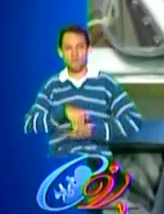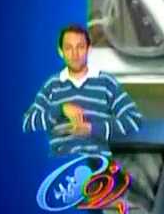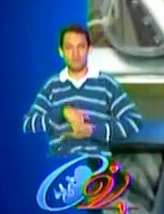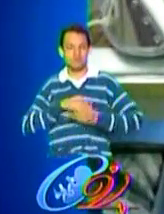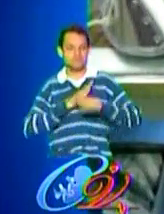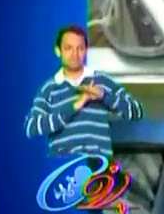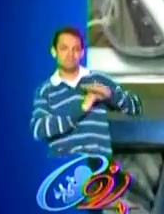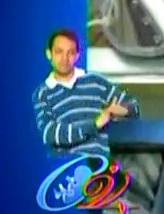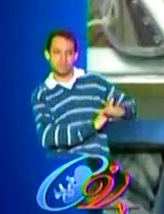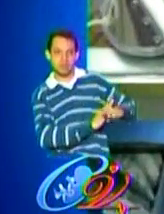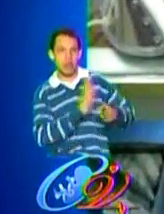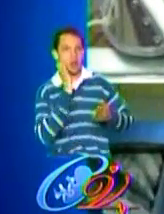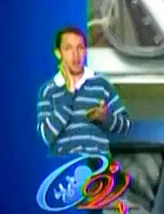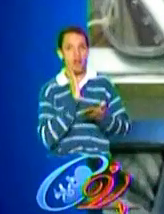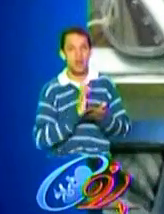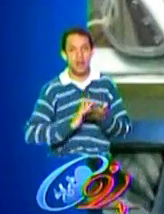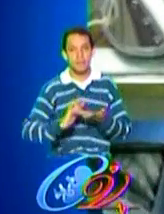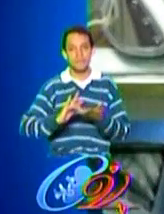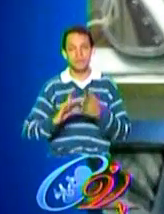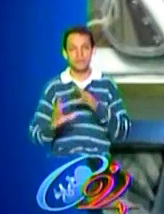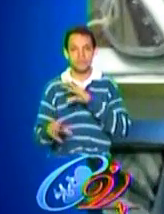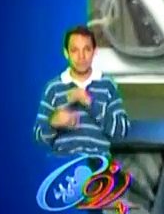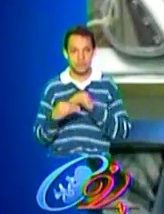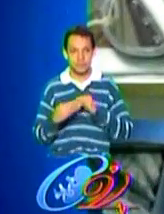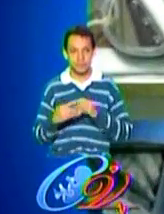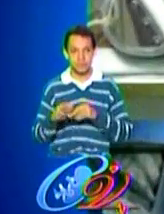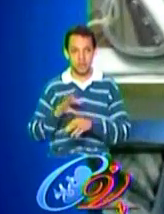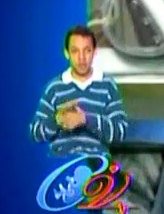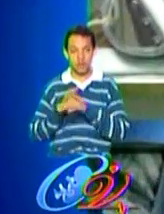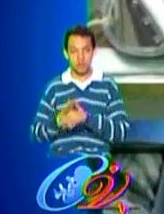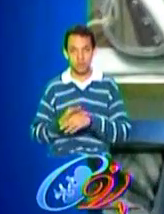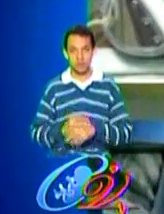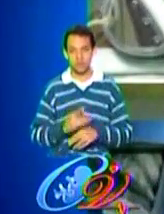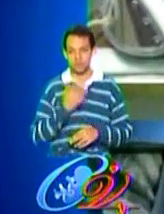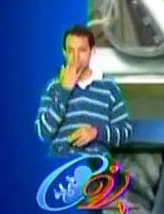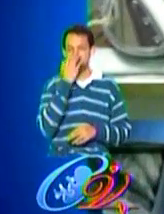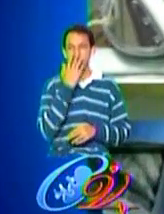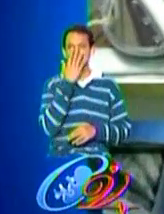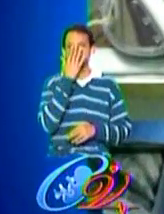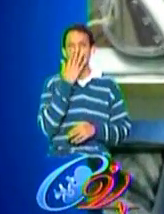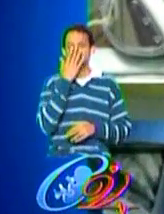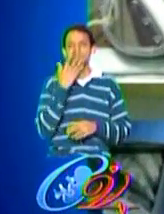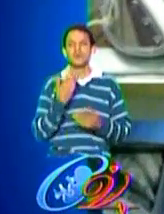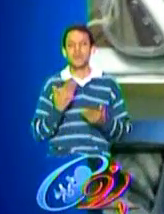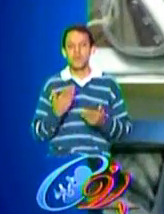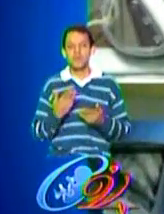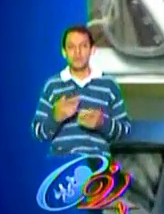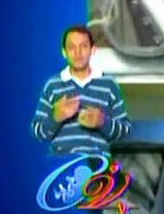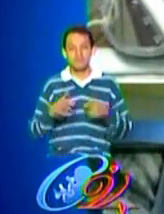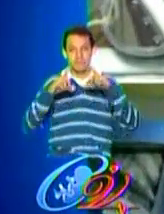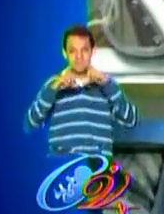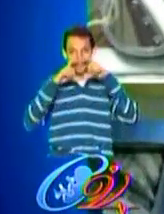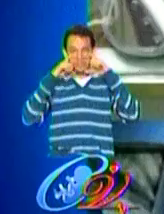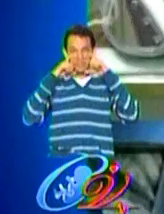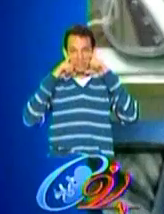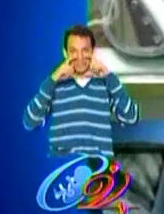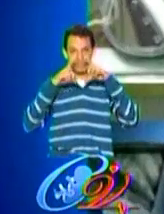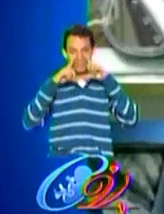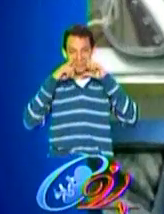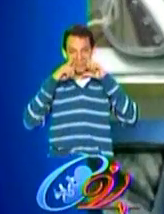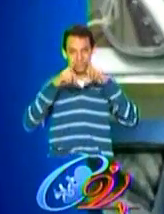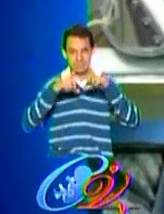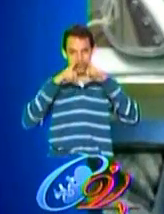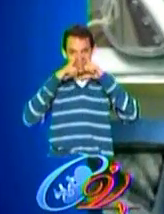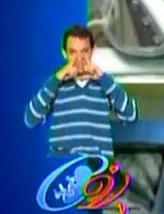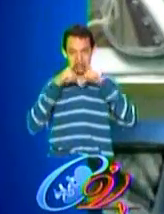extremadamente limpio. Este doctor pone oxigenoterapia y lo hace con estas máscaras que son de cerámica. Él no utiliza